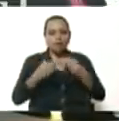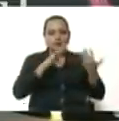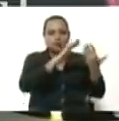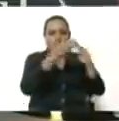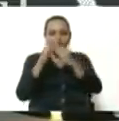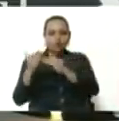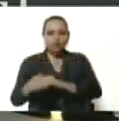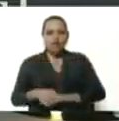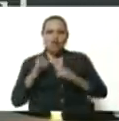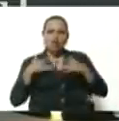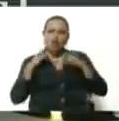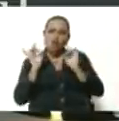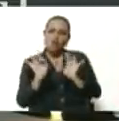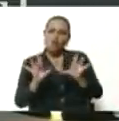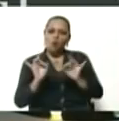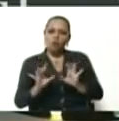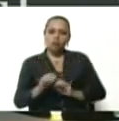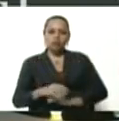comunidad, el dolor.